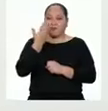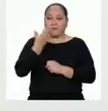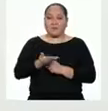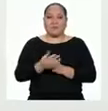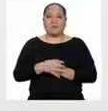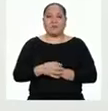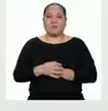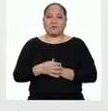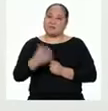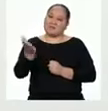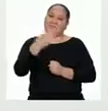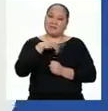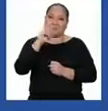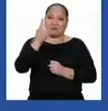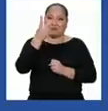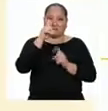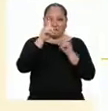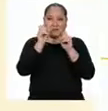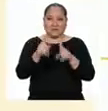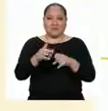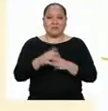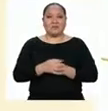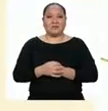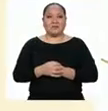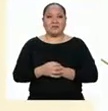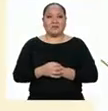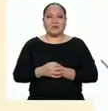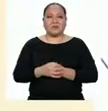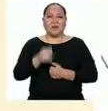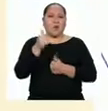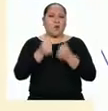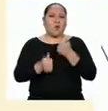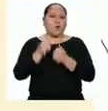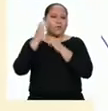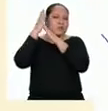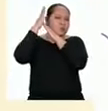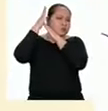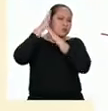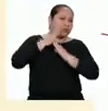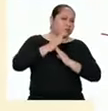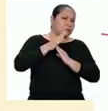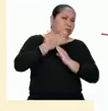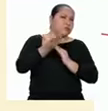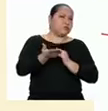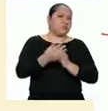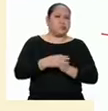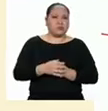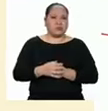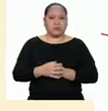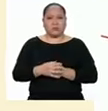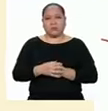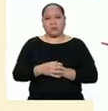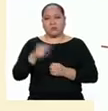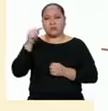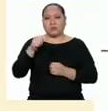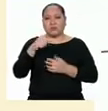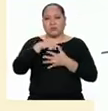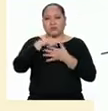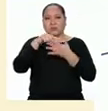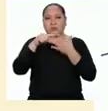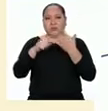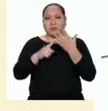contundente. Vamos con la segunda pregunta. ¿Qué tipo de discriminación sufrís? Los valores de la variable